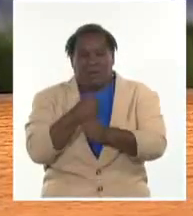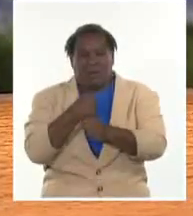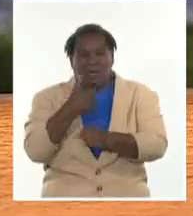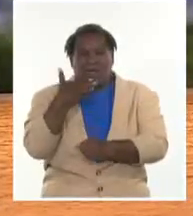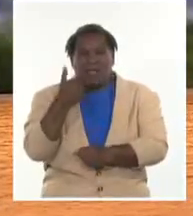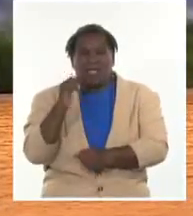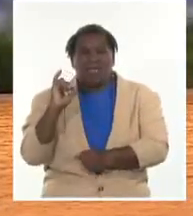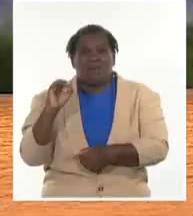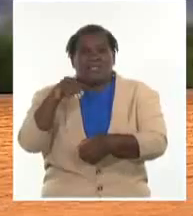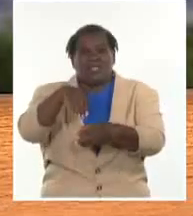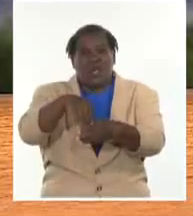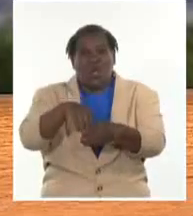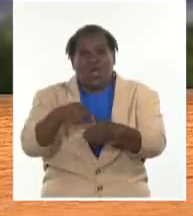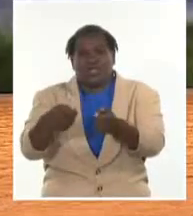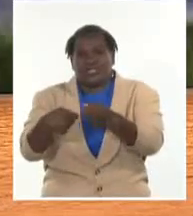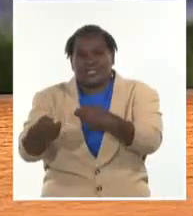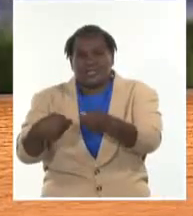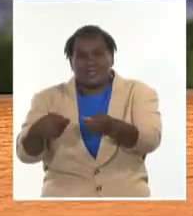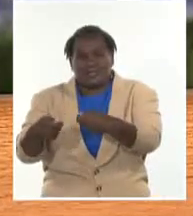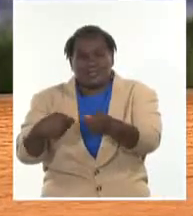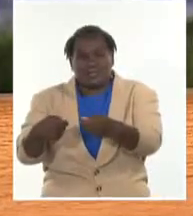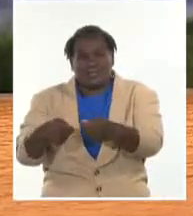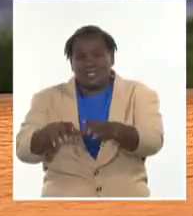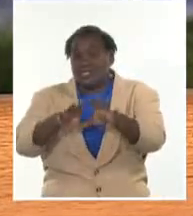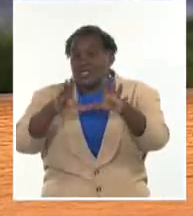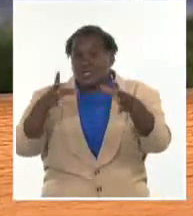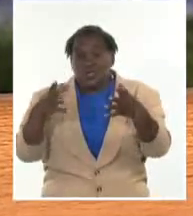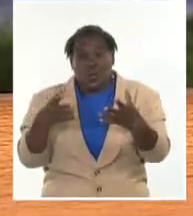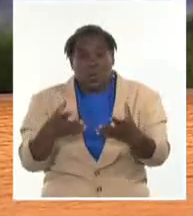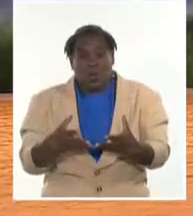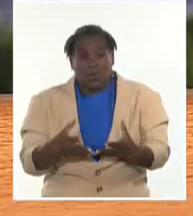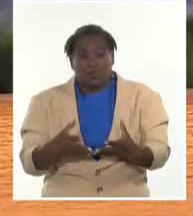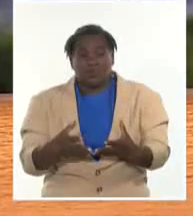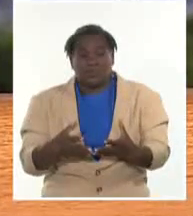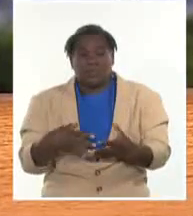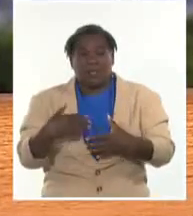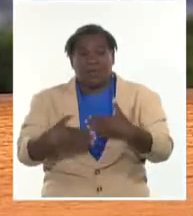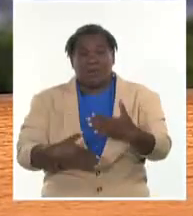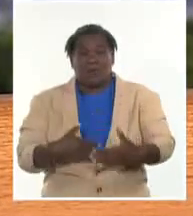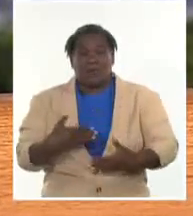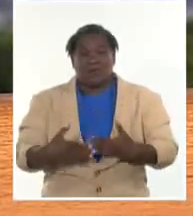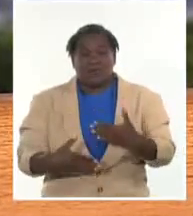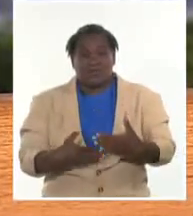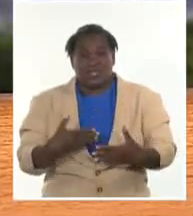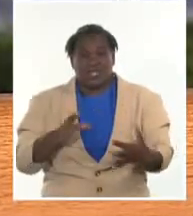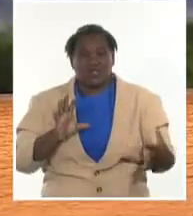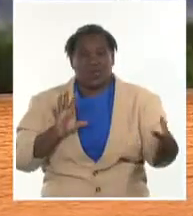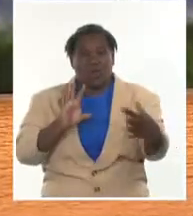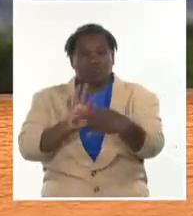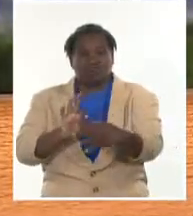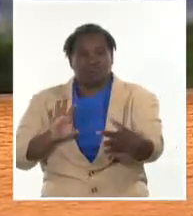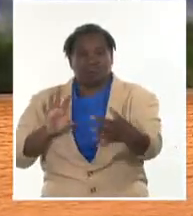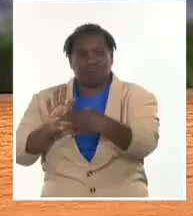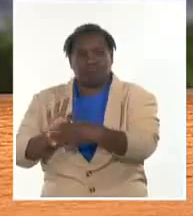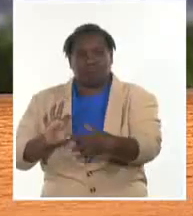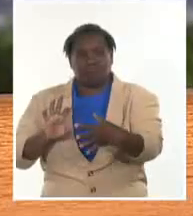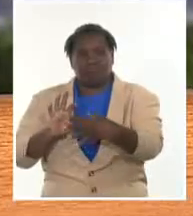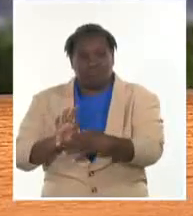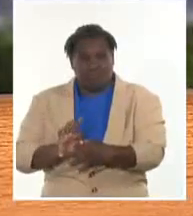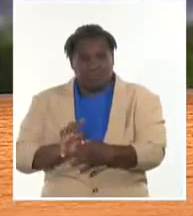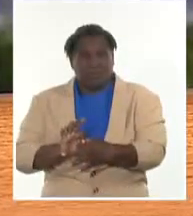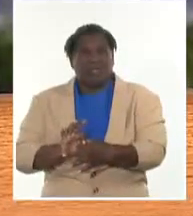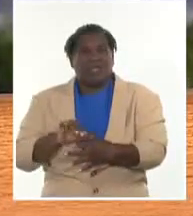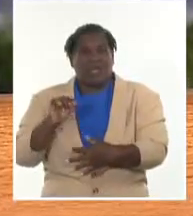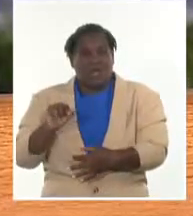inversionista. Todo ello en un proceso constante de encadenamiento con el sector no estatal